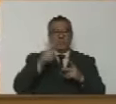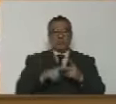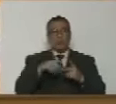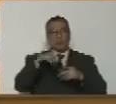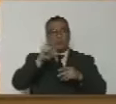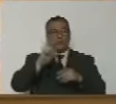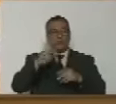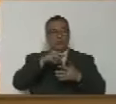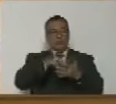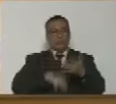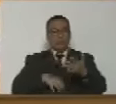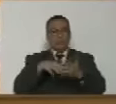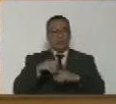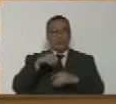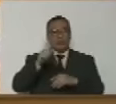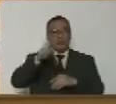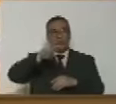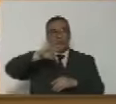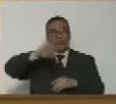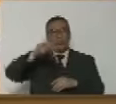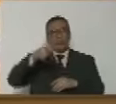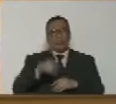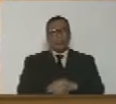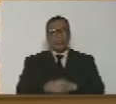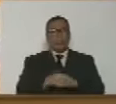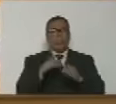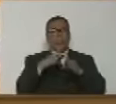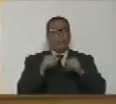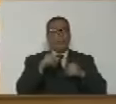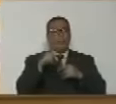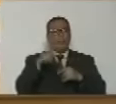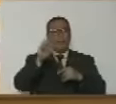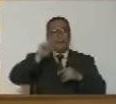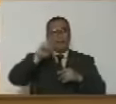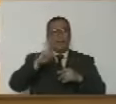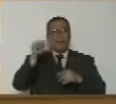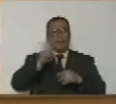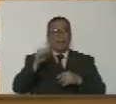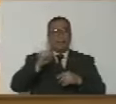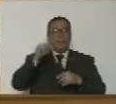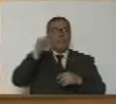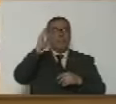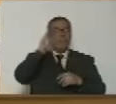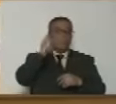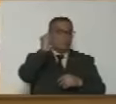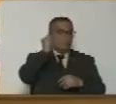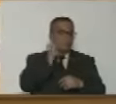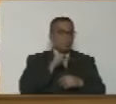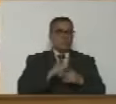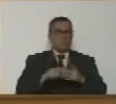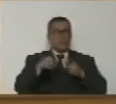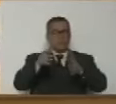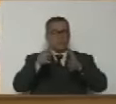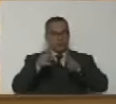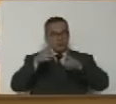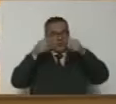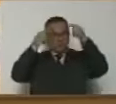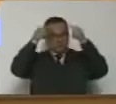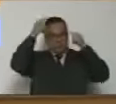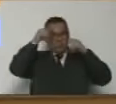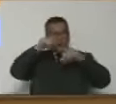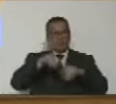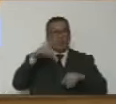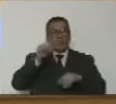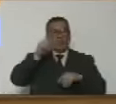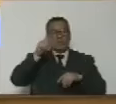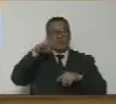comuna Agrícola Montesenais y de la comuna Blandín Socialista Sucre, comunas Gigantes de Chávez, comuna Arañeros y